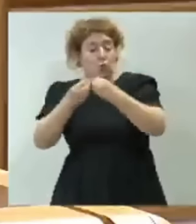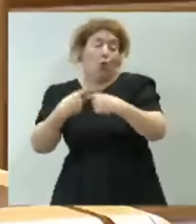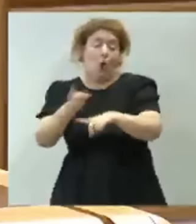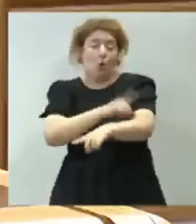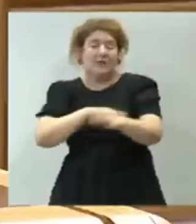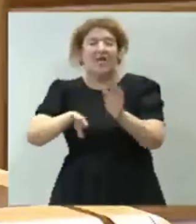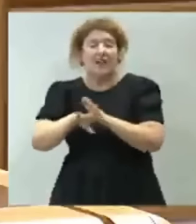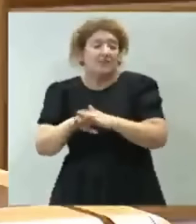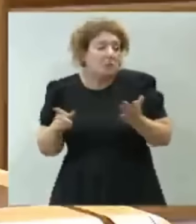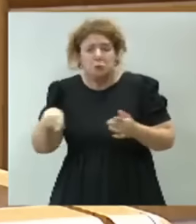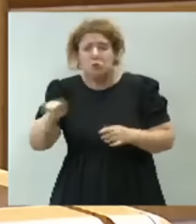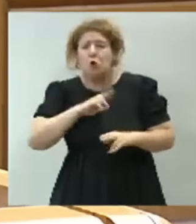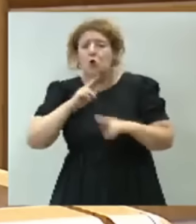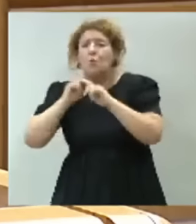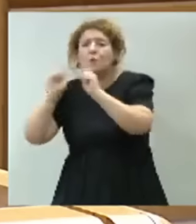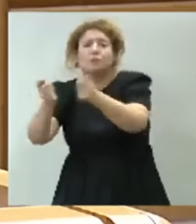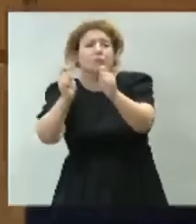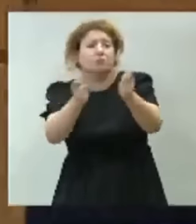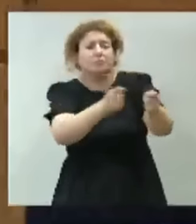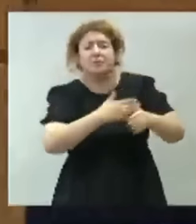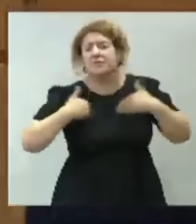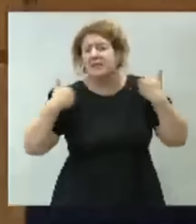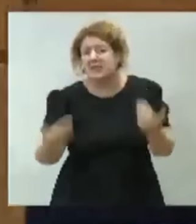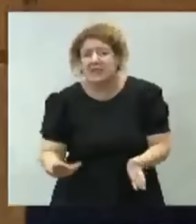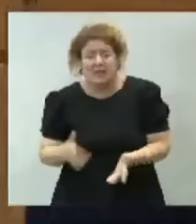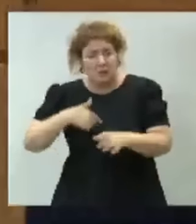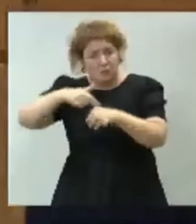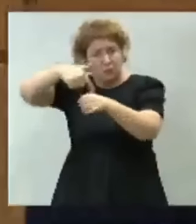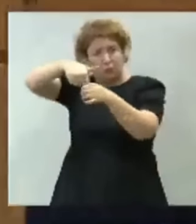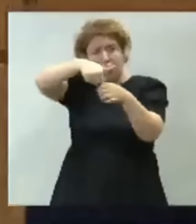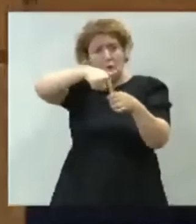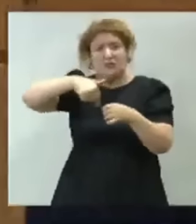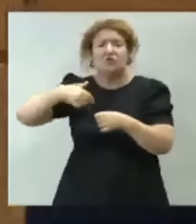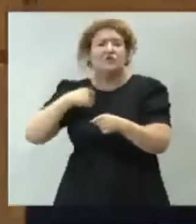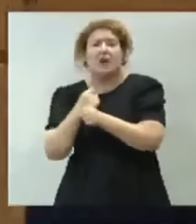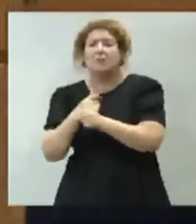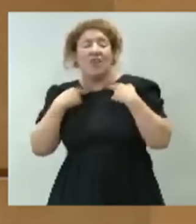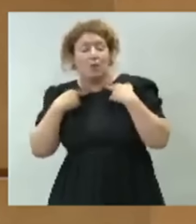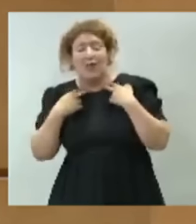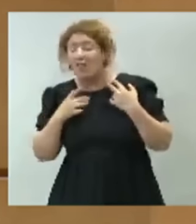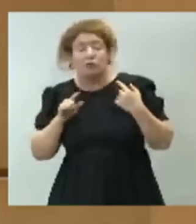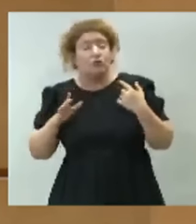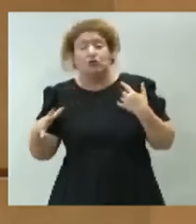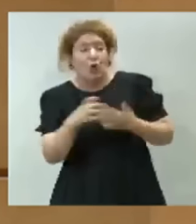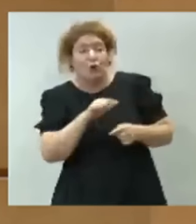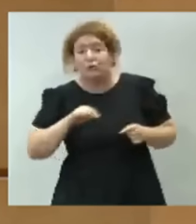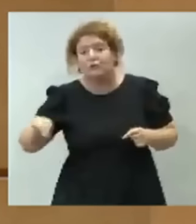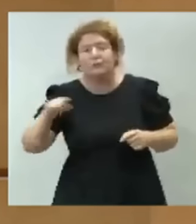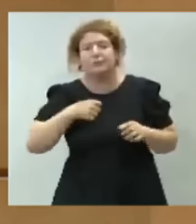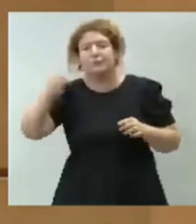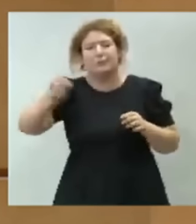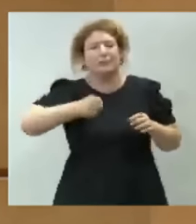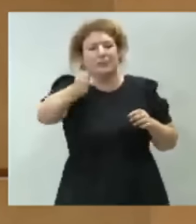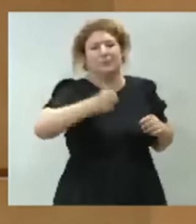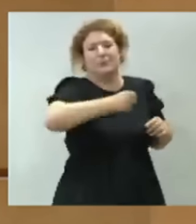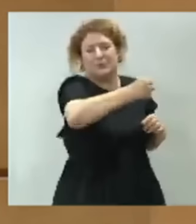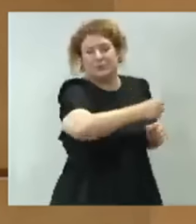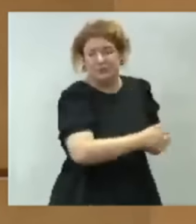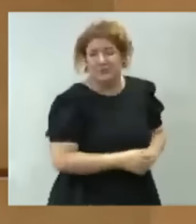nombrarán a personas de derechas y de ultraderecha para los puestos y será perfectamente democrático. Tribunal Constitucional,